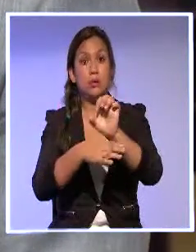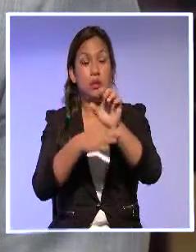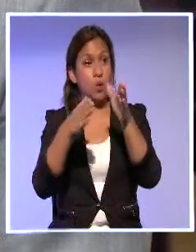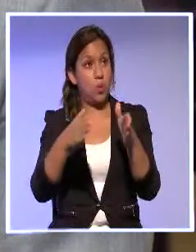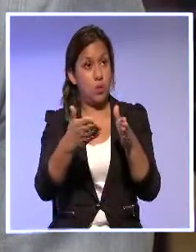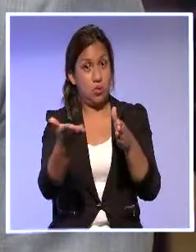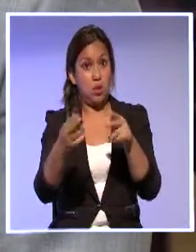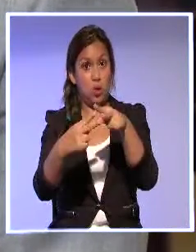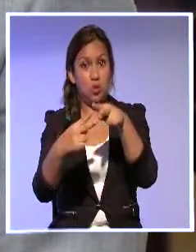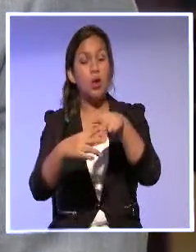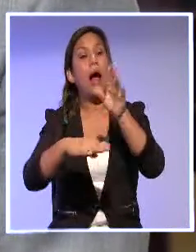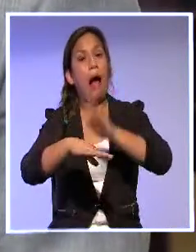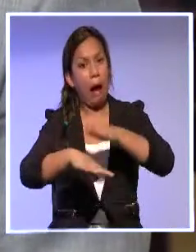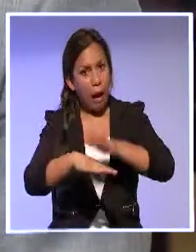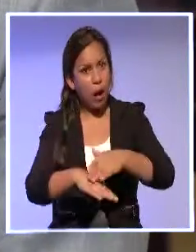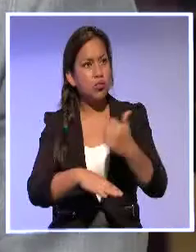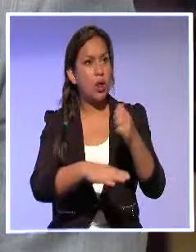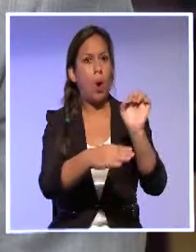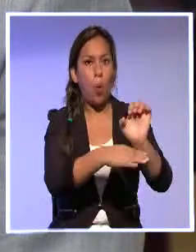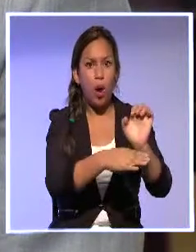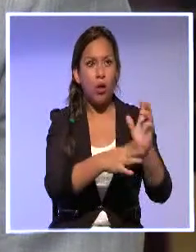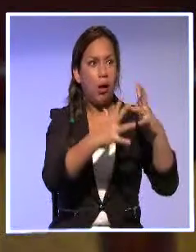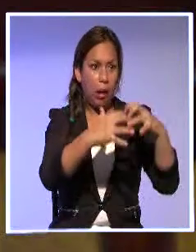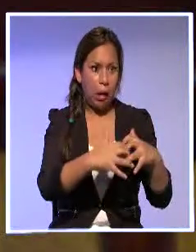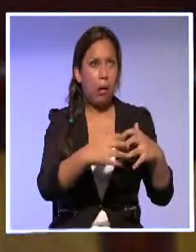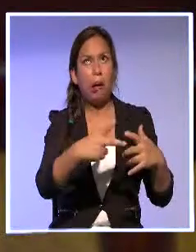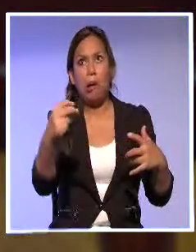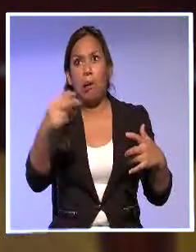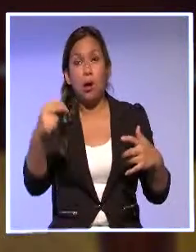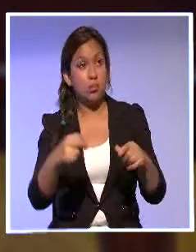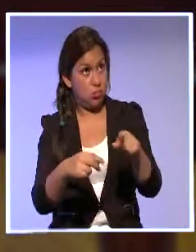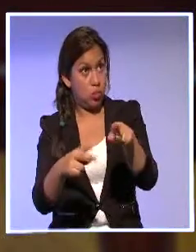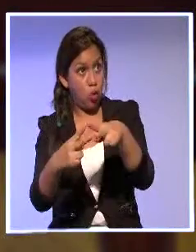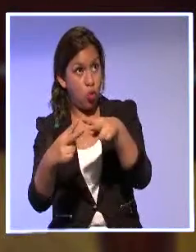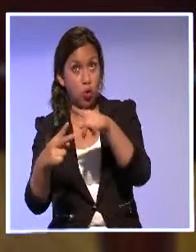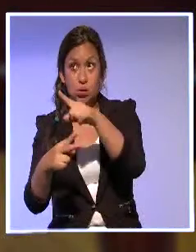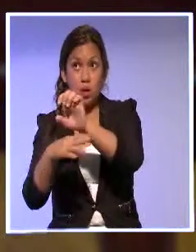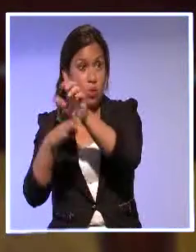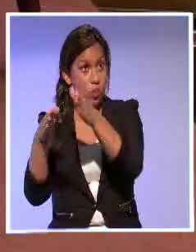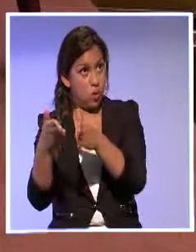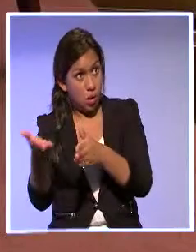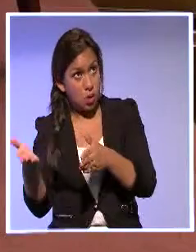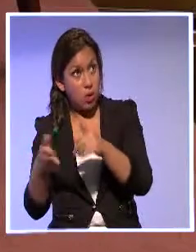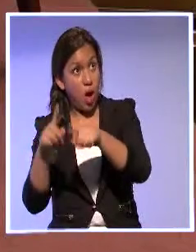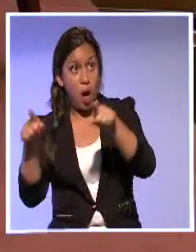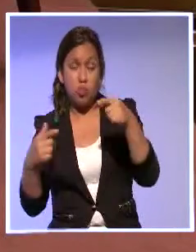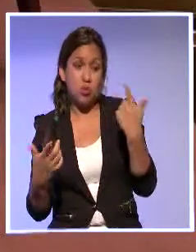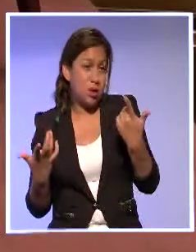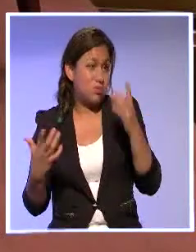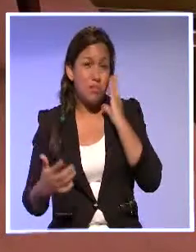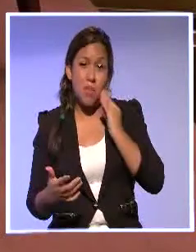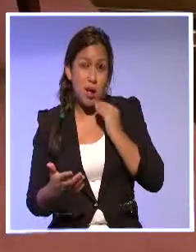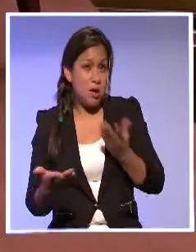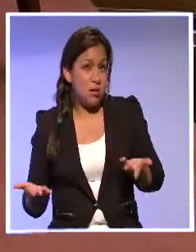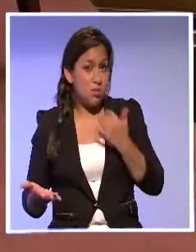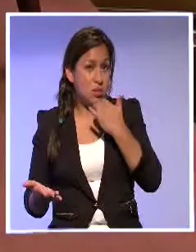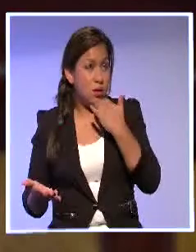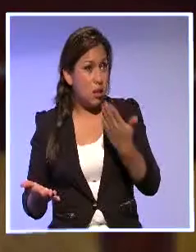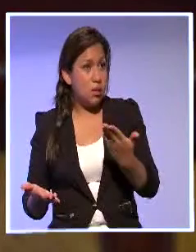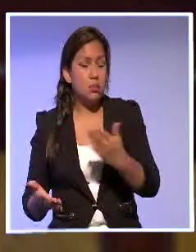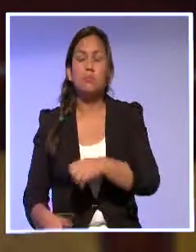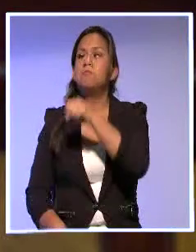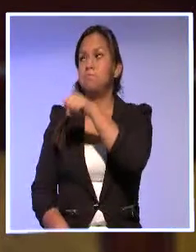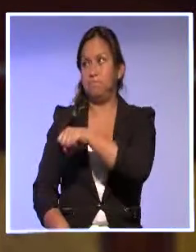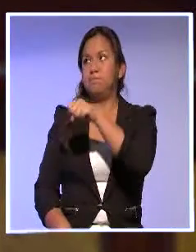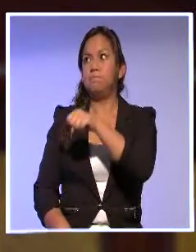por la misma situación sí pues tantas muchísimas y claro y recuerdo algunos historias de luz y si en realidad